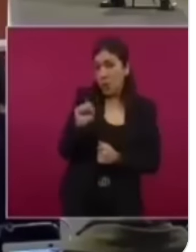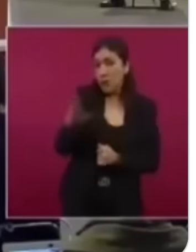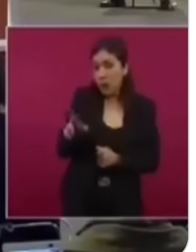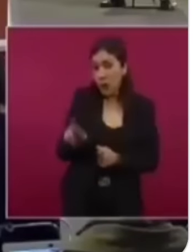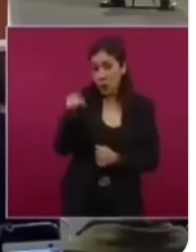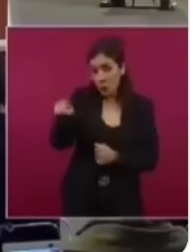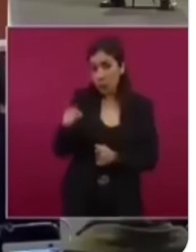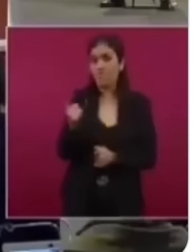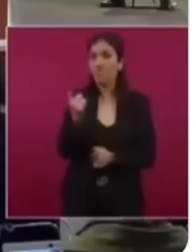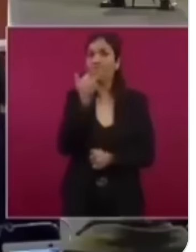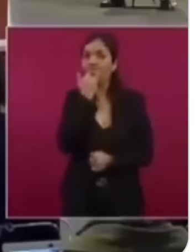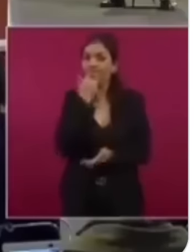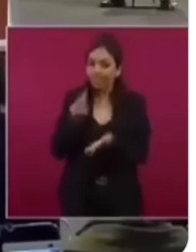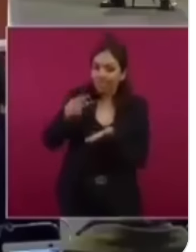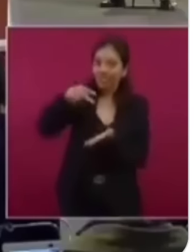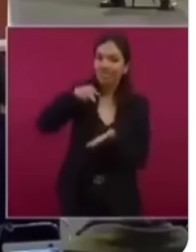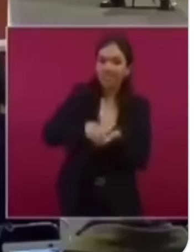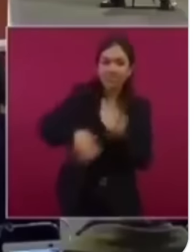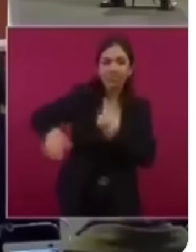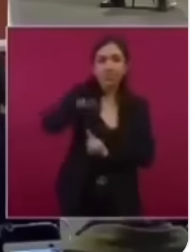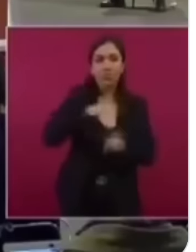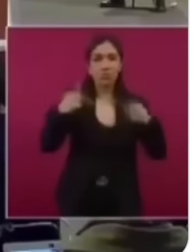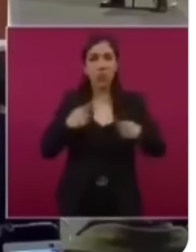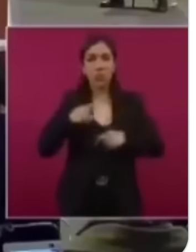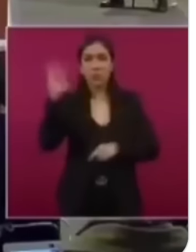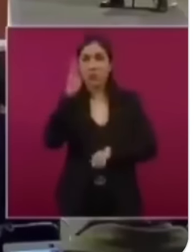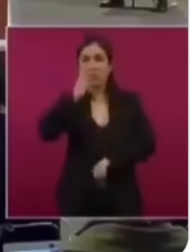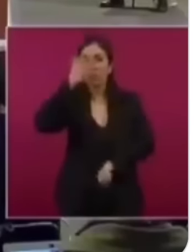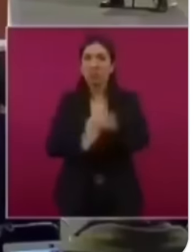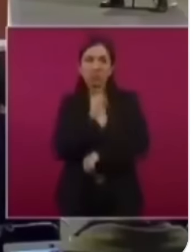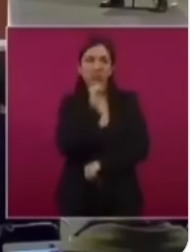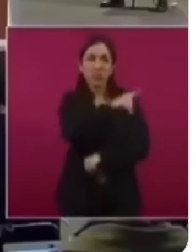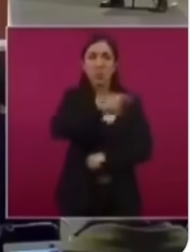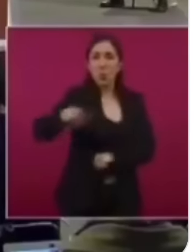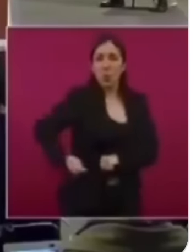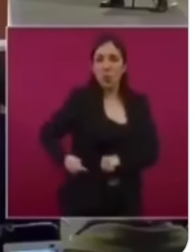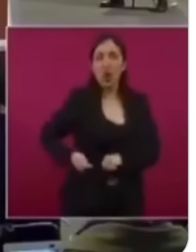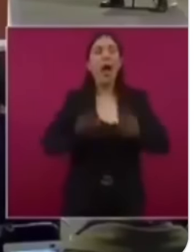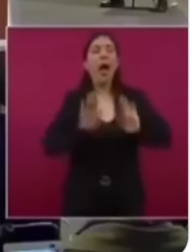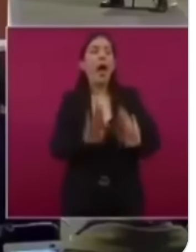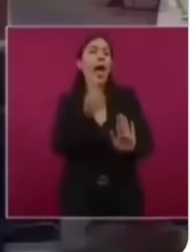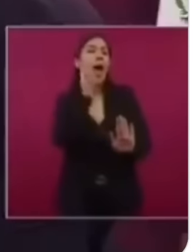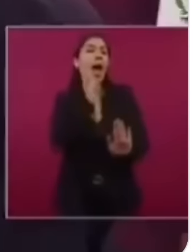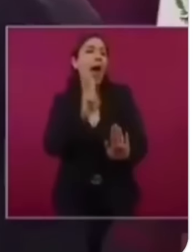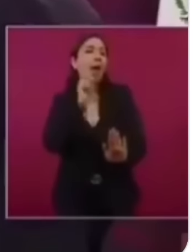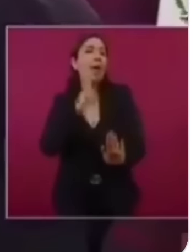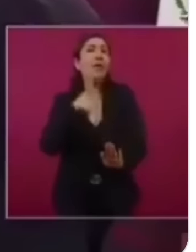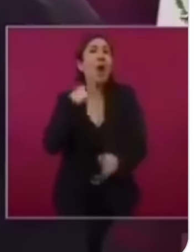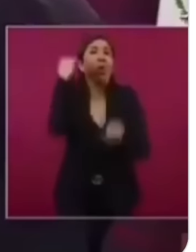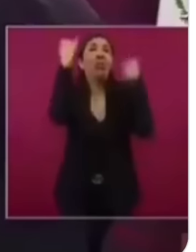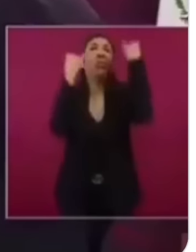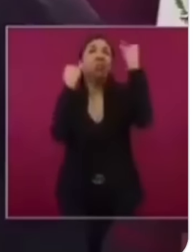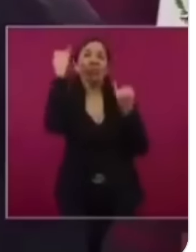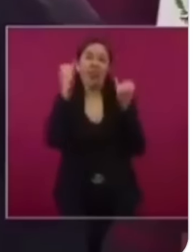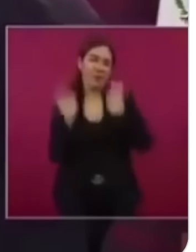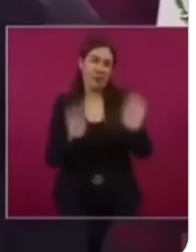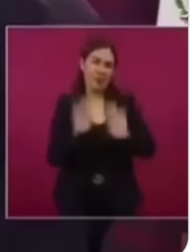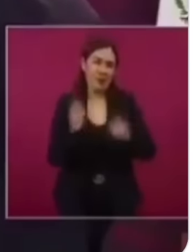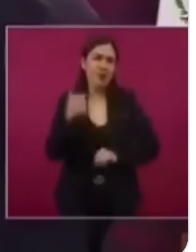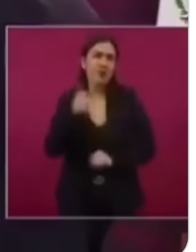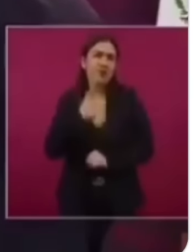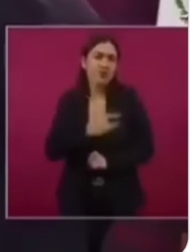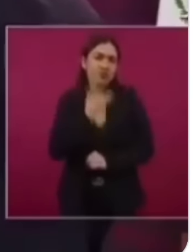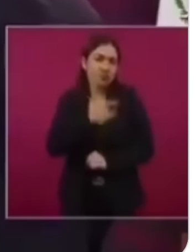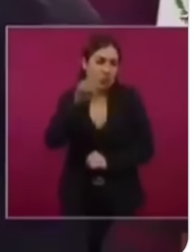una disculpa pública si termina siendo condenado en Estados Unidos, García Luna? Vamos a ver, yo no quisiera especular, Carlos, y además a mí me parece